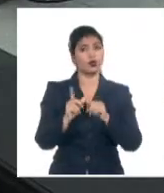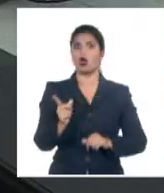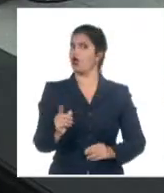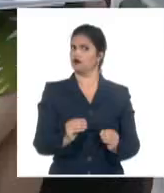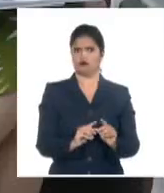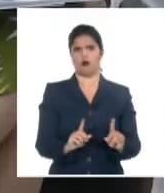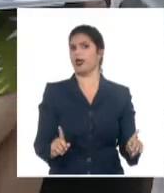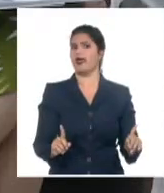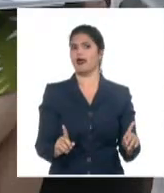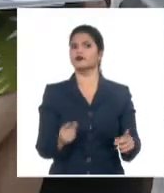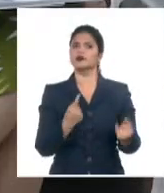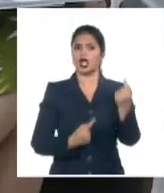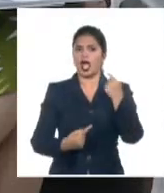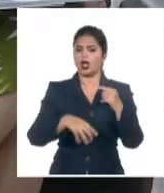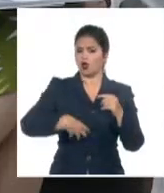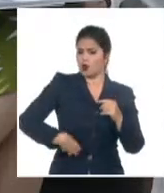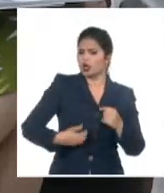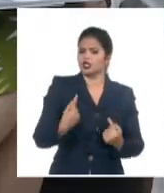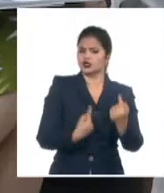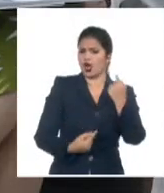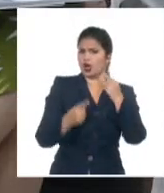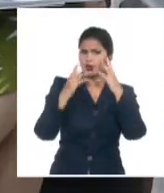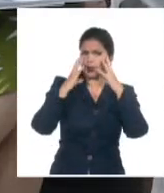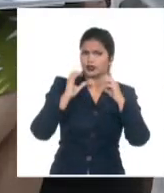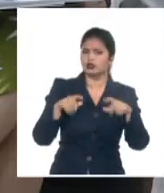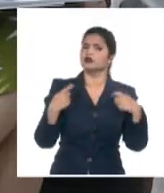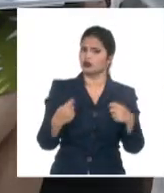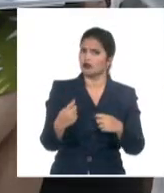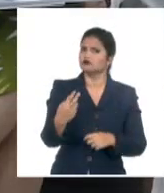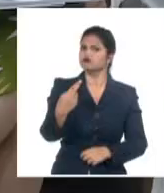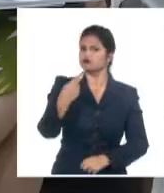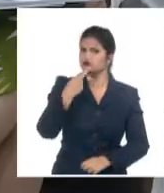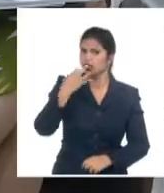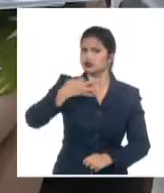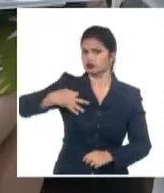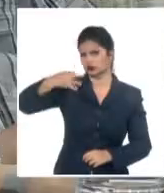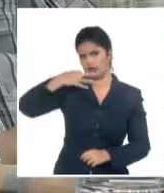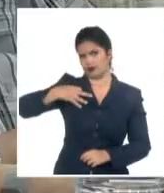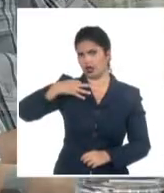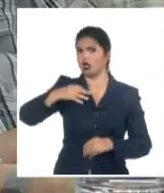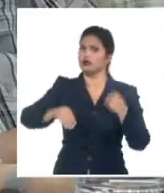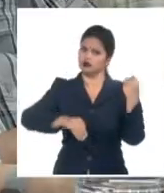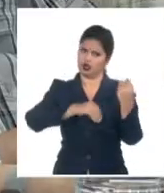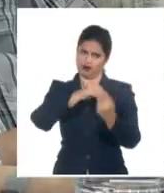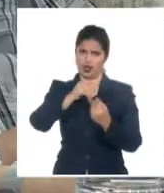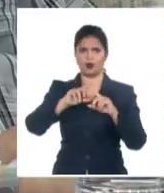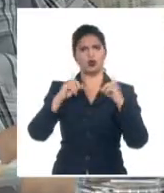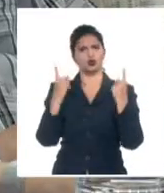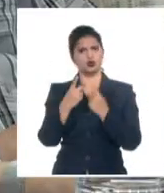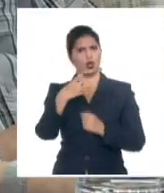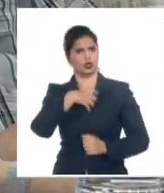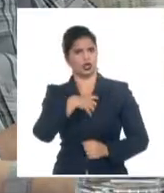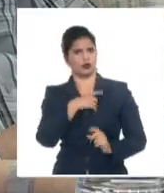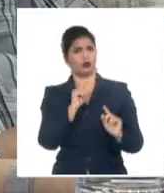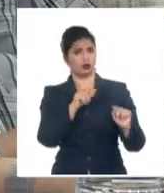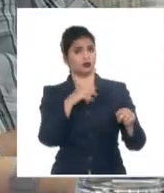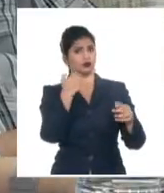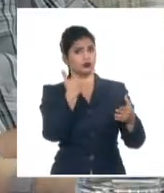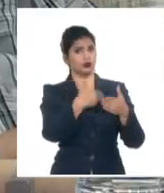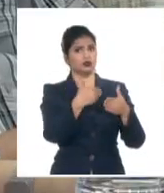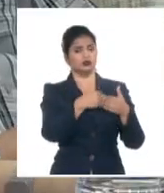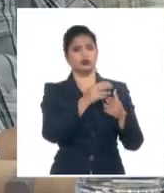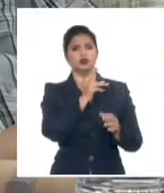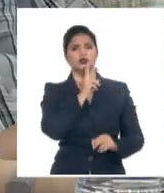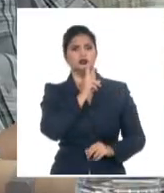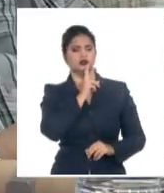algo que no se ajusta objetivamente a la realidad, lo cambiamos. Todos tenemos el acueducto, pero todos tenemos otra